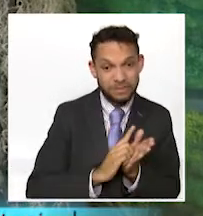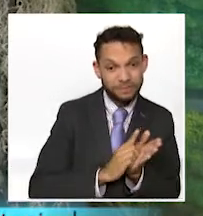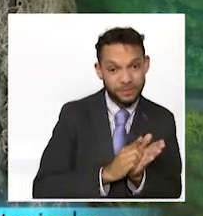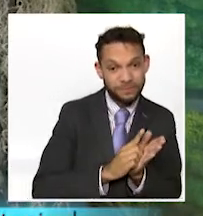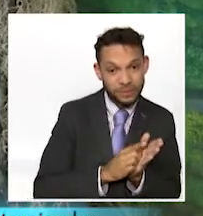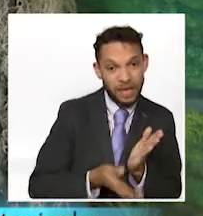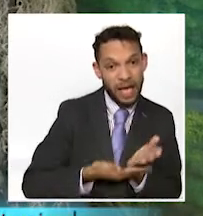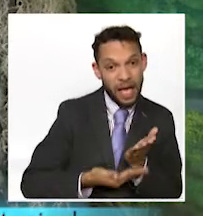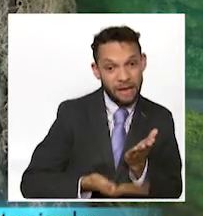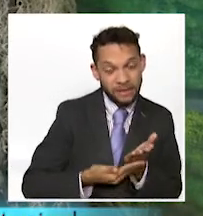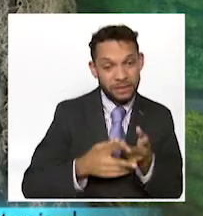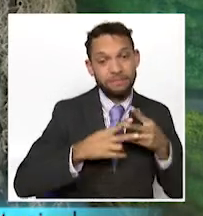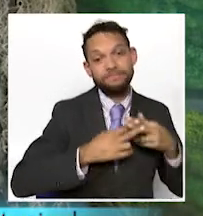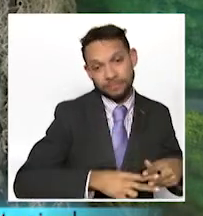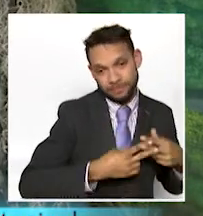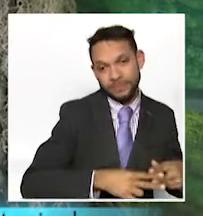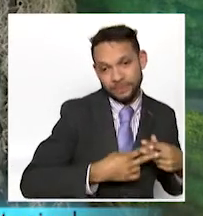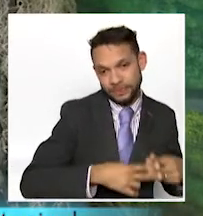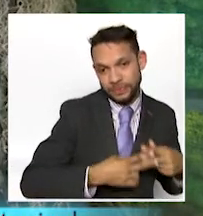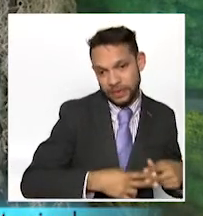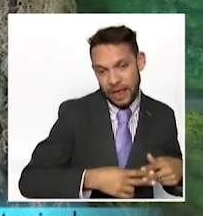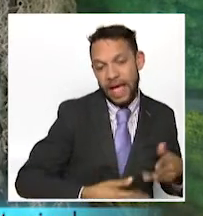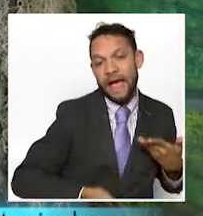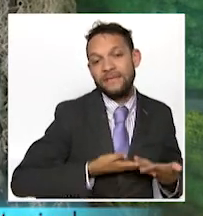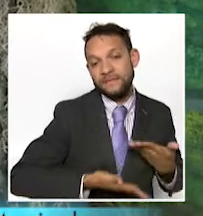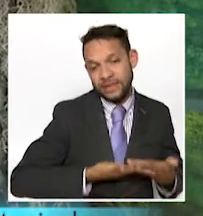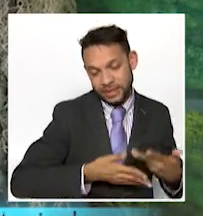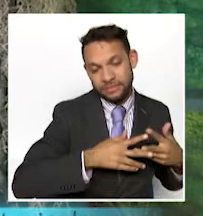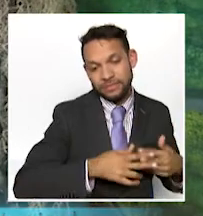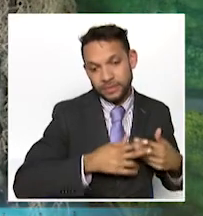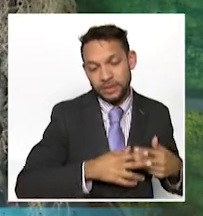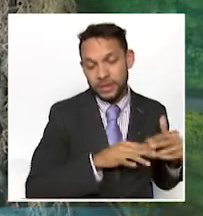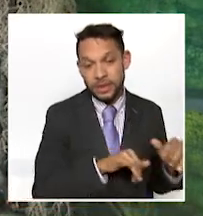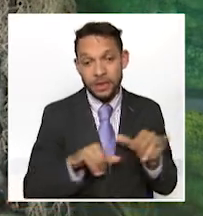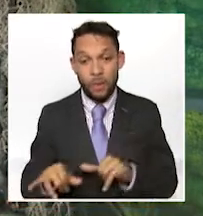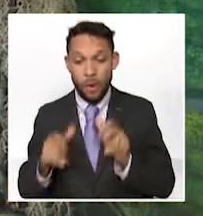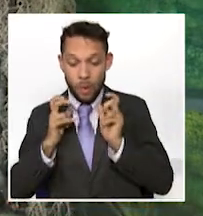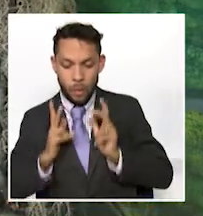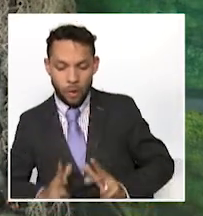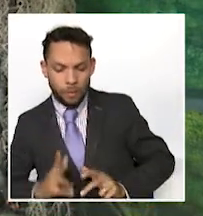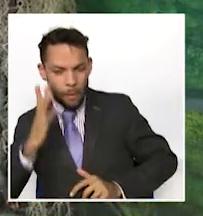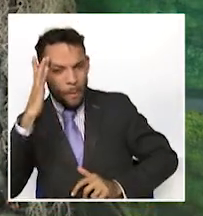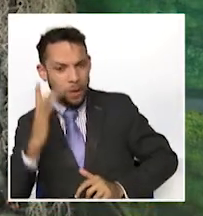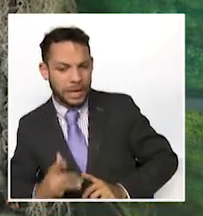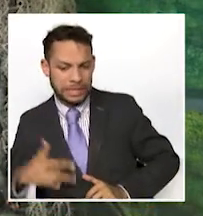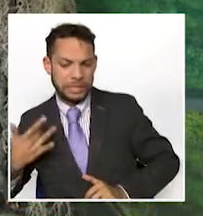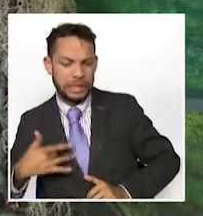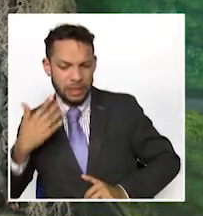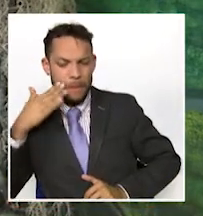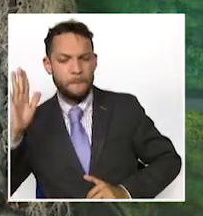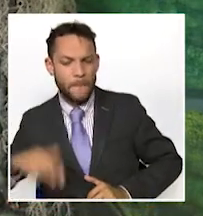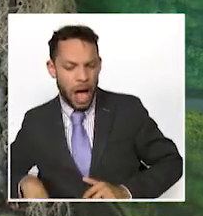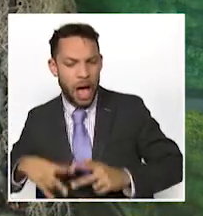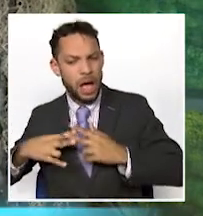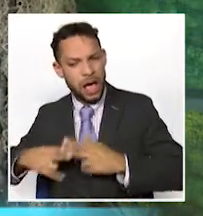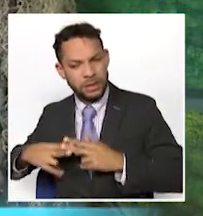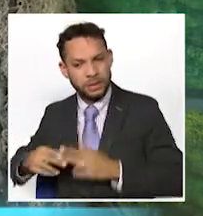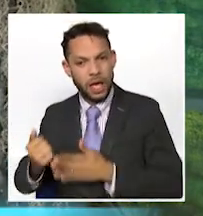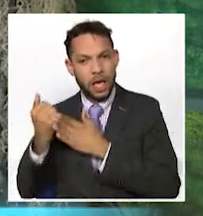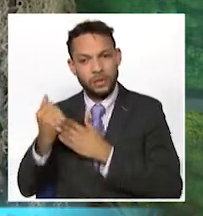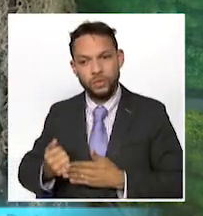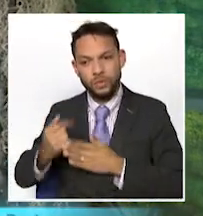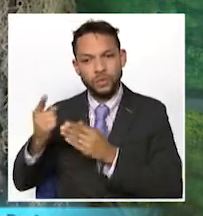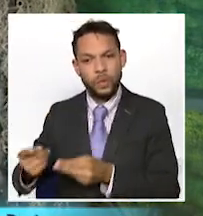sin hacer el arreglo definitivo. Entonces ahí es que entrar a mirar por qué se está causando el dolor y no quitar síntomas, como dice el doctor Jorge